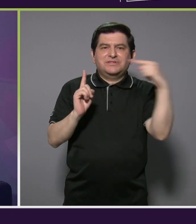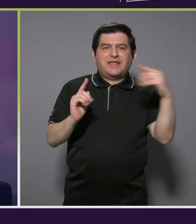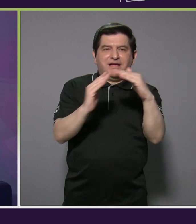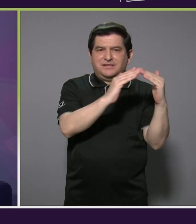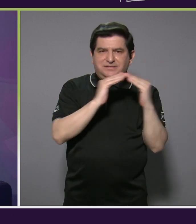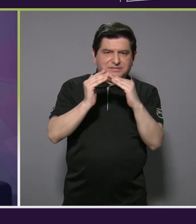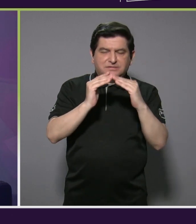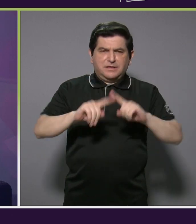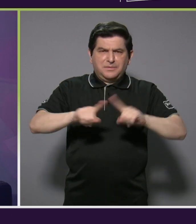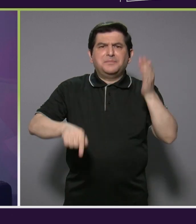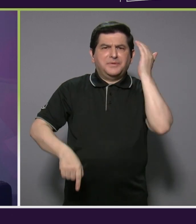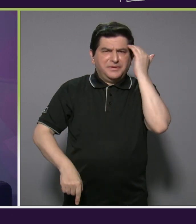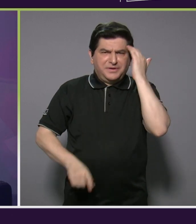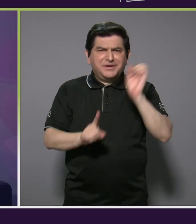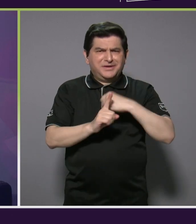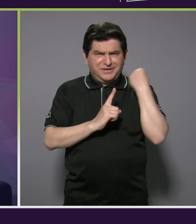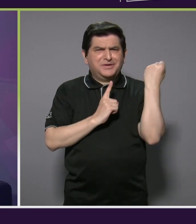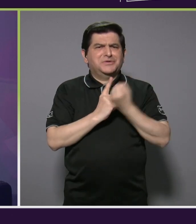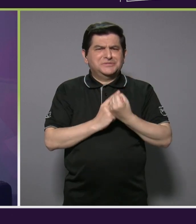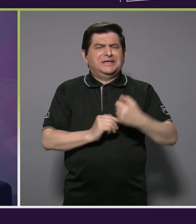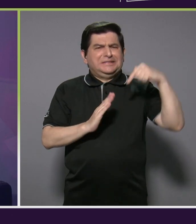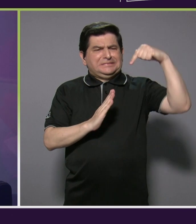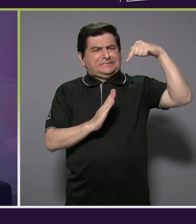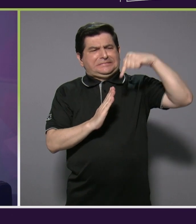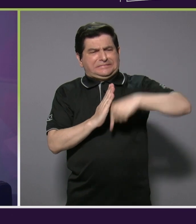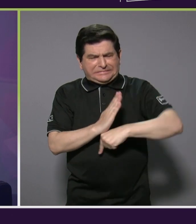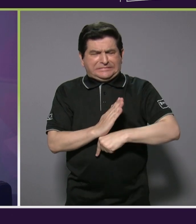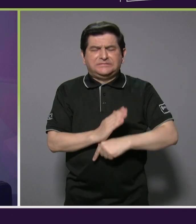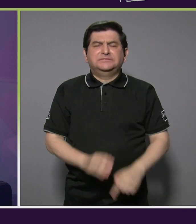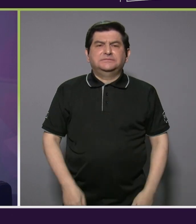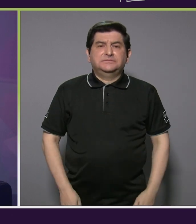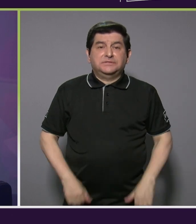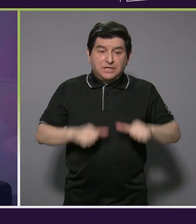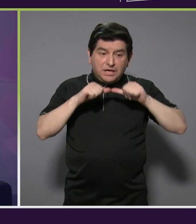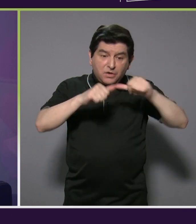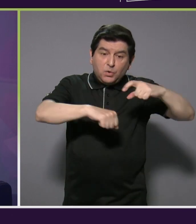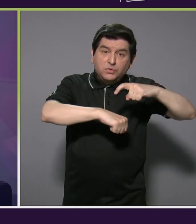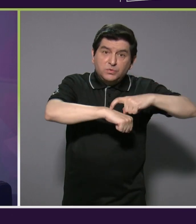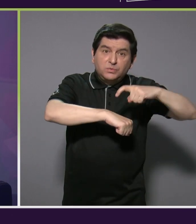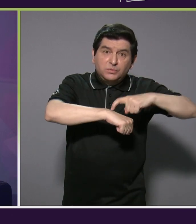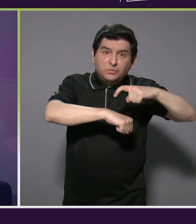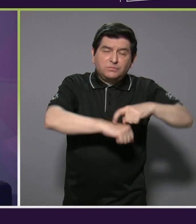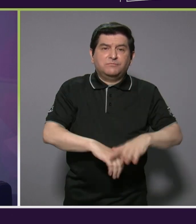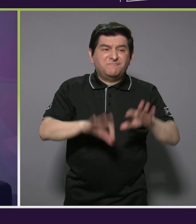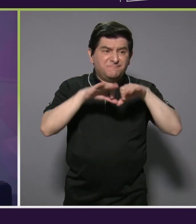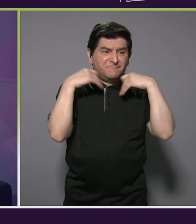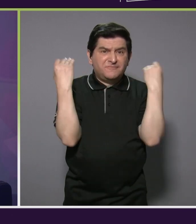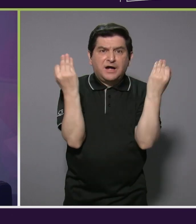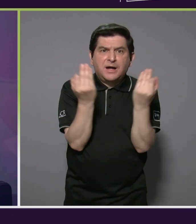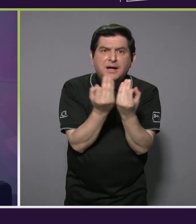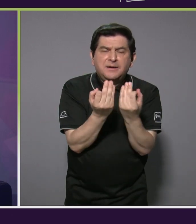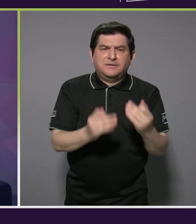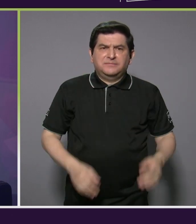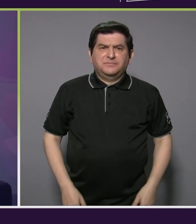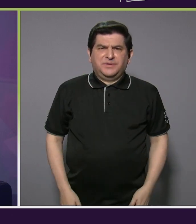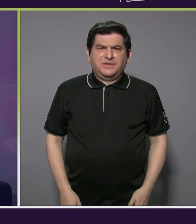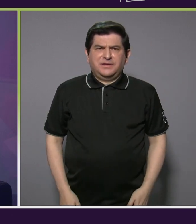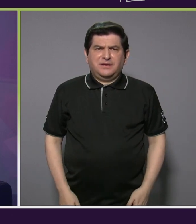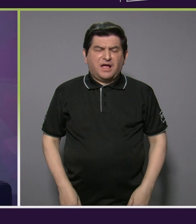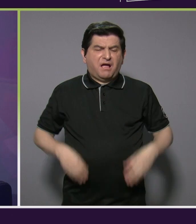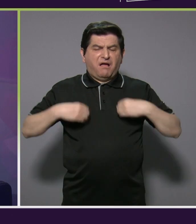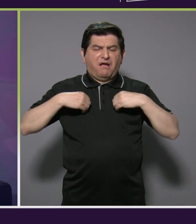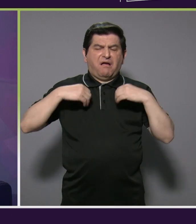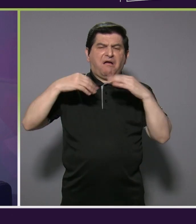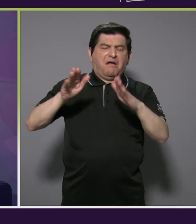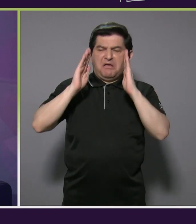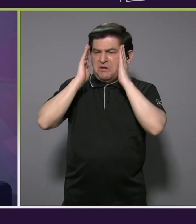sí sabemos que la situación es grave, que conforme va pasando el tiempo, las familias van dejando más en abandono